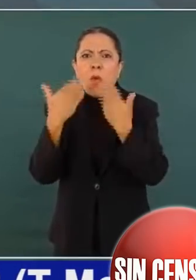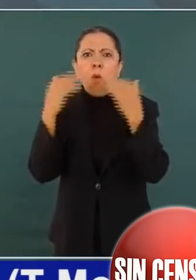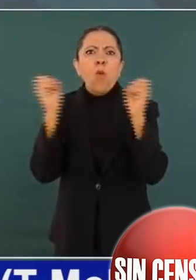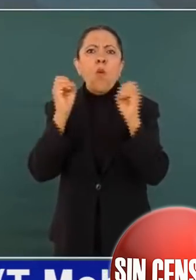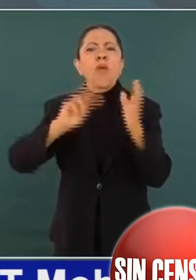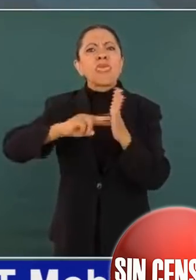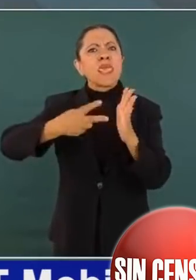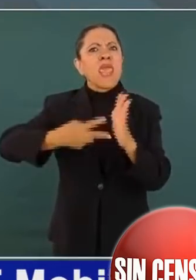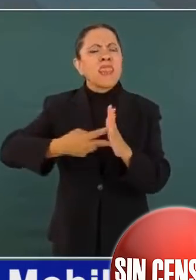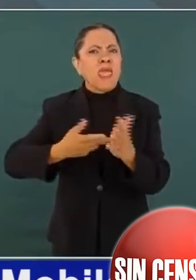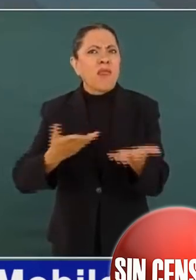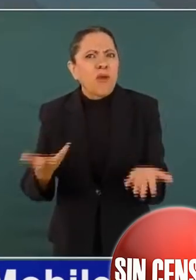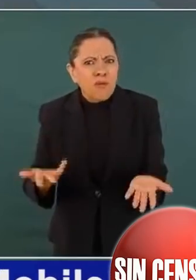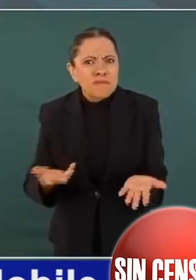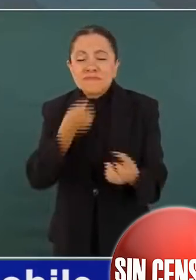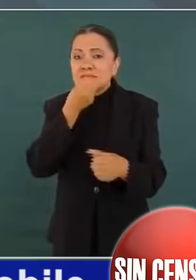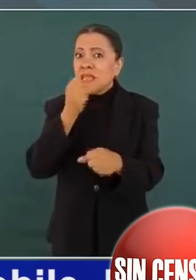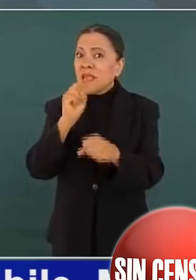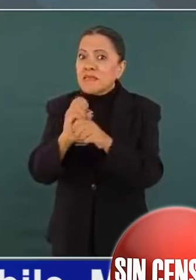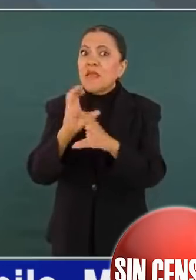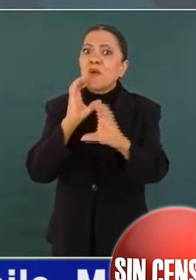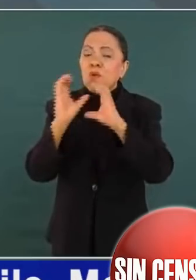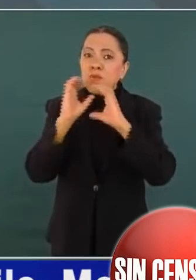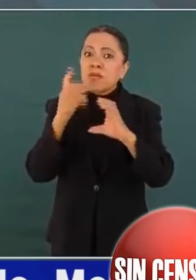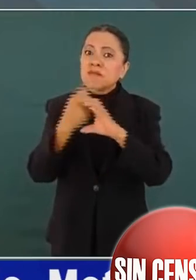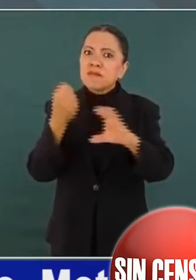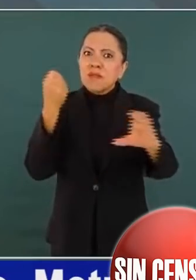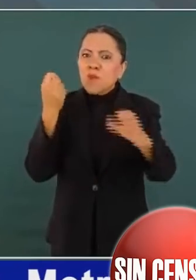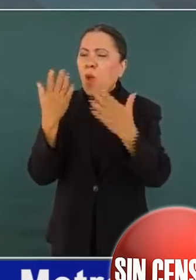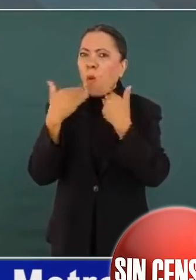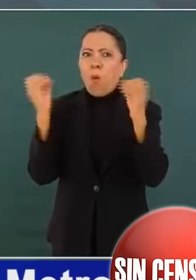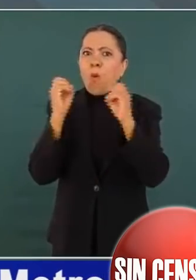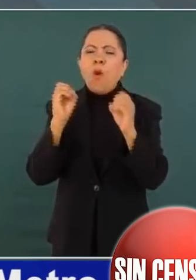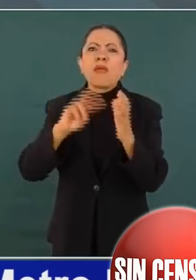de secretario de Comunicaciones y Transportes.